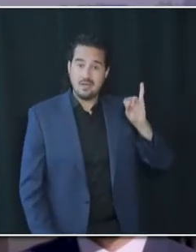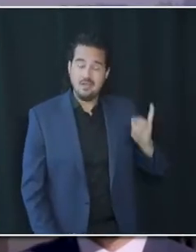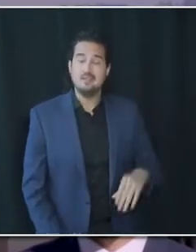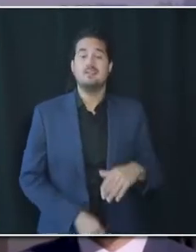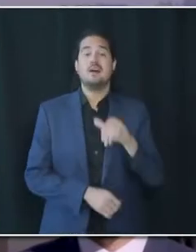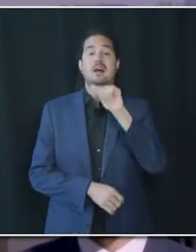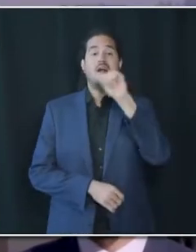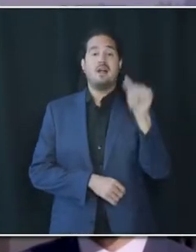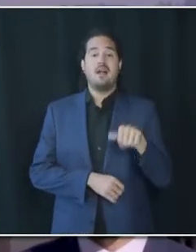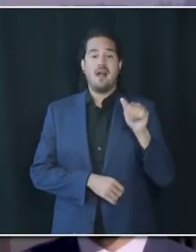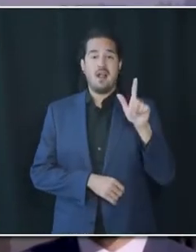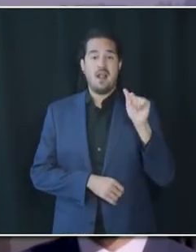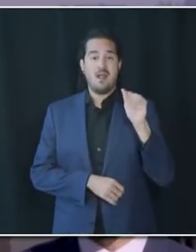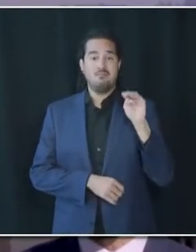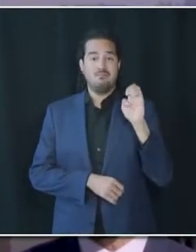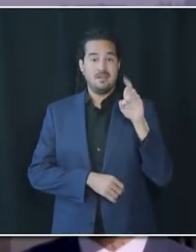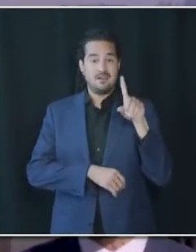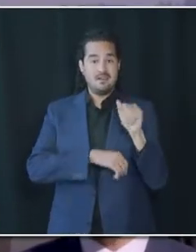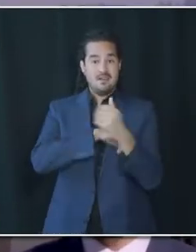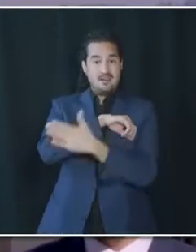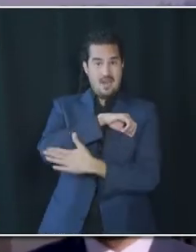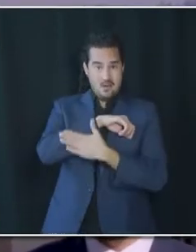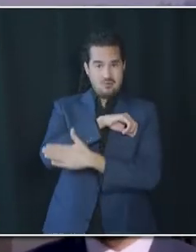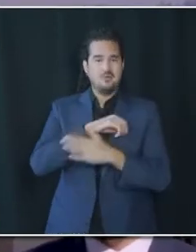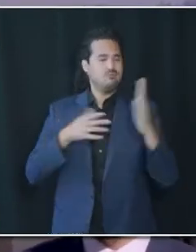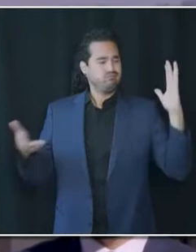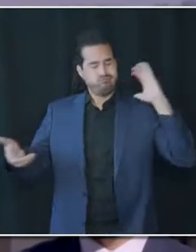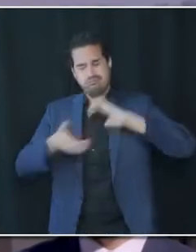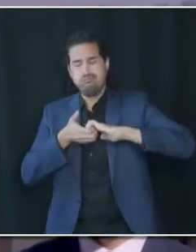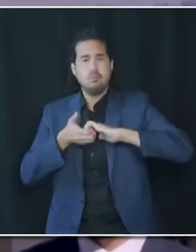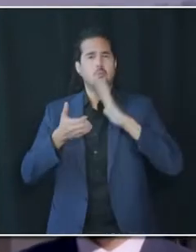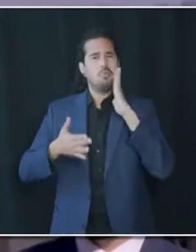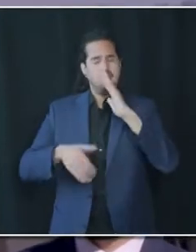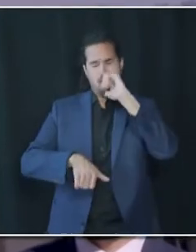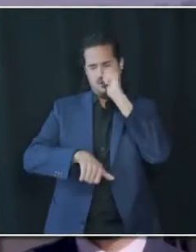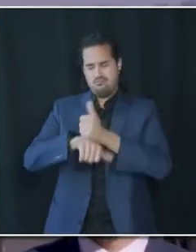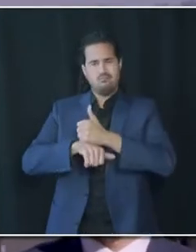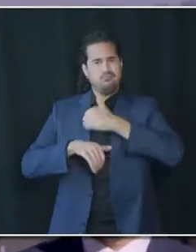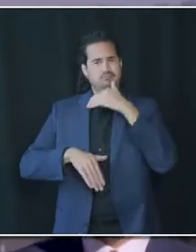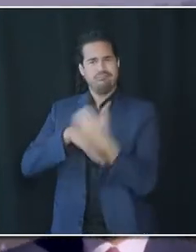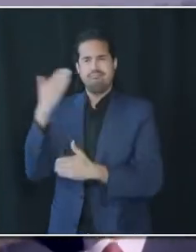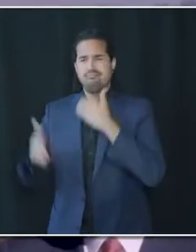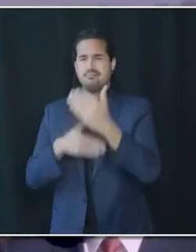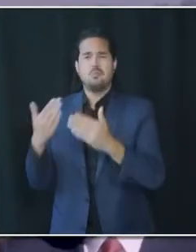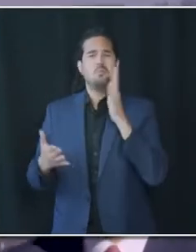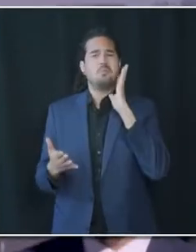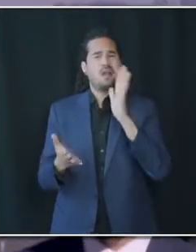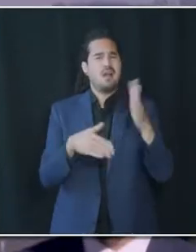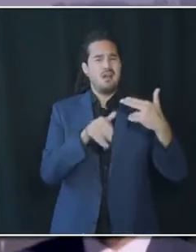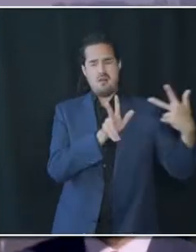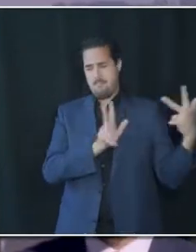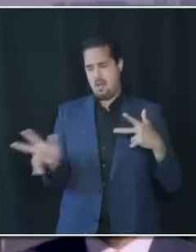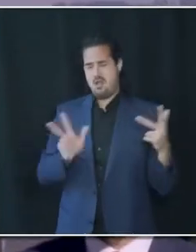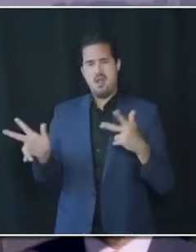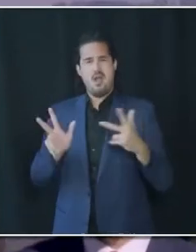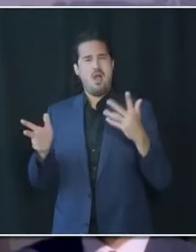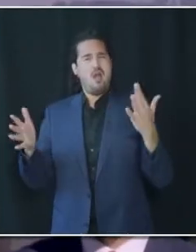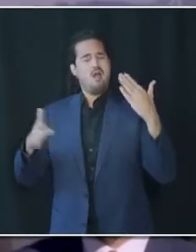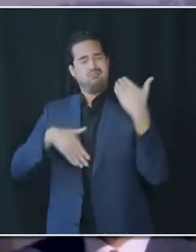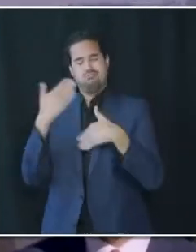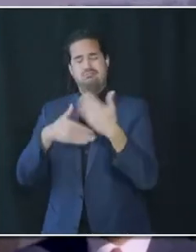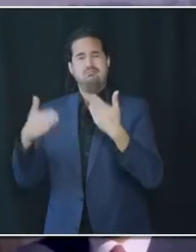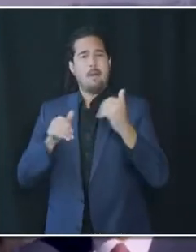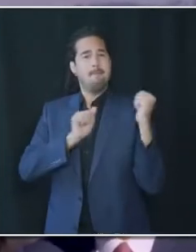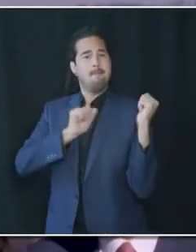vacunas para que todos regresemos a la normalidad lo más pronto posible de manera más segura